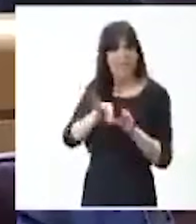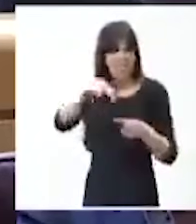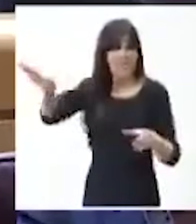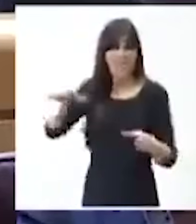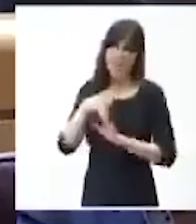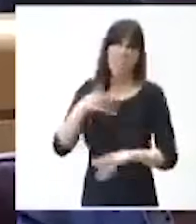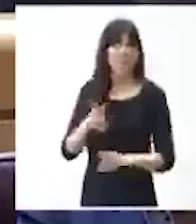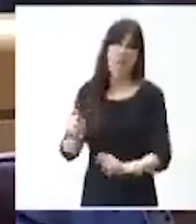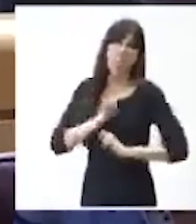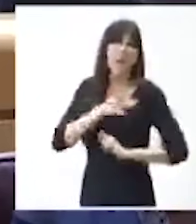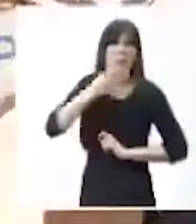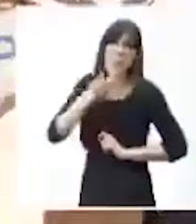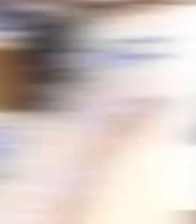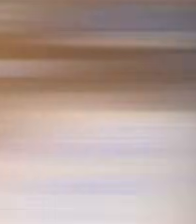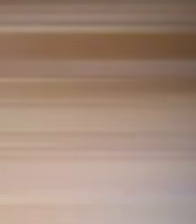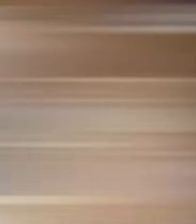la pólvora. Suscríbete.